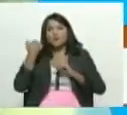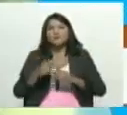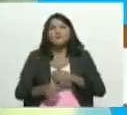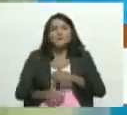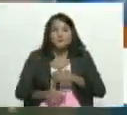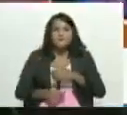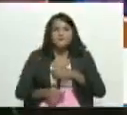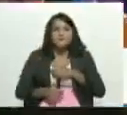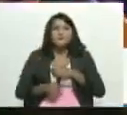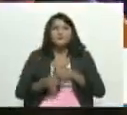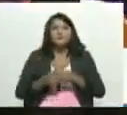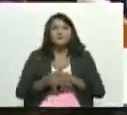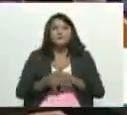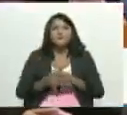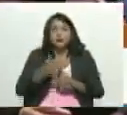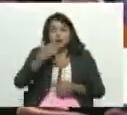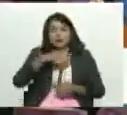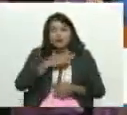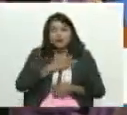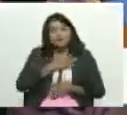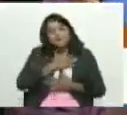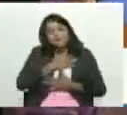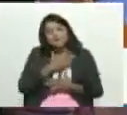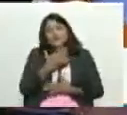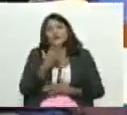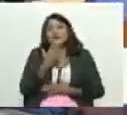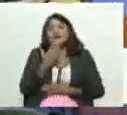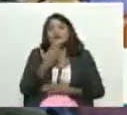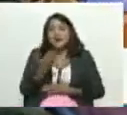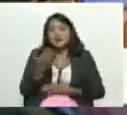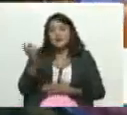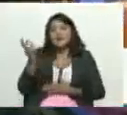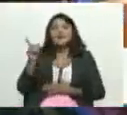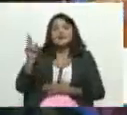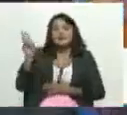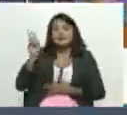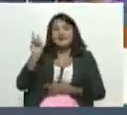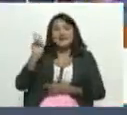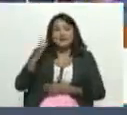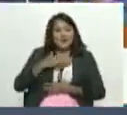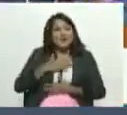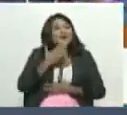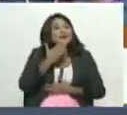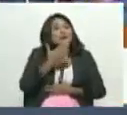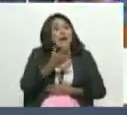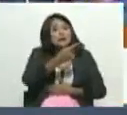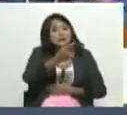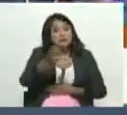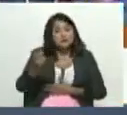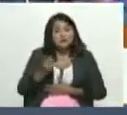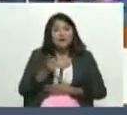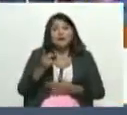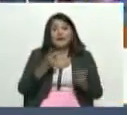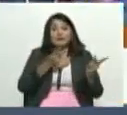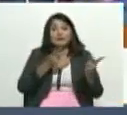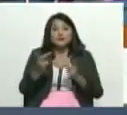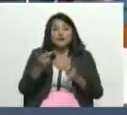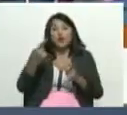este me complace mucho Quiero agradecer en nombre de Venezuela del pueblo venezolano que estemos aquí los invitados